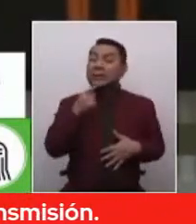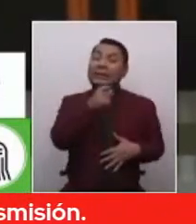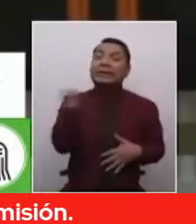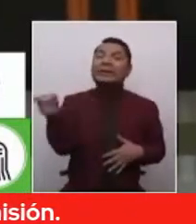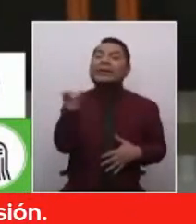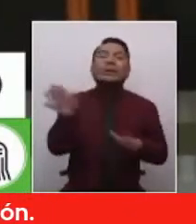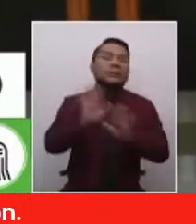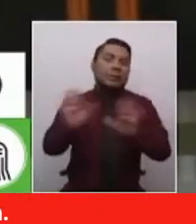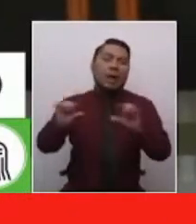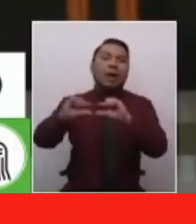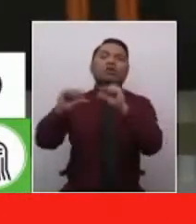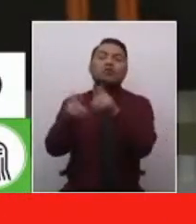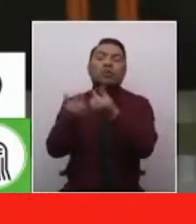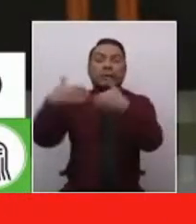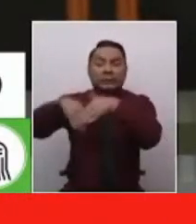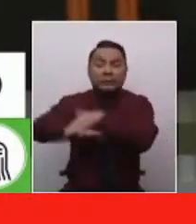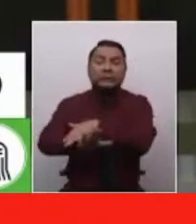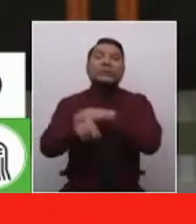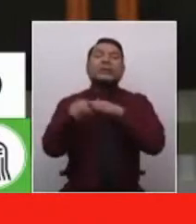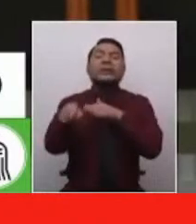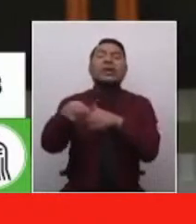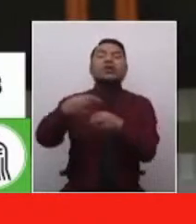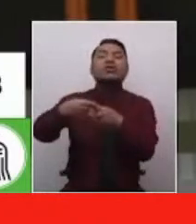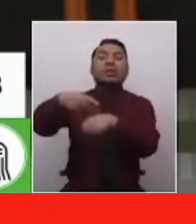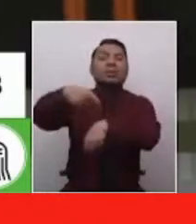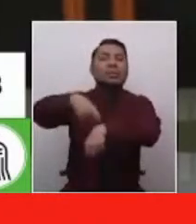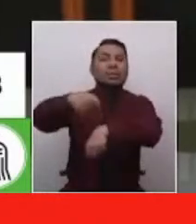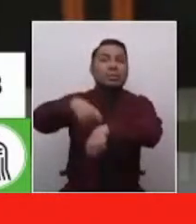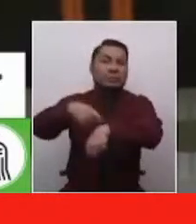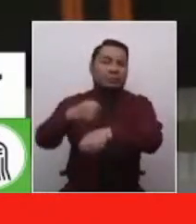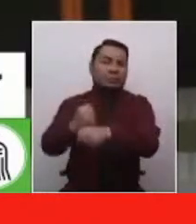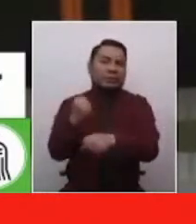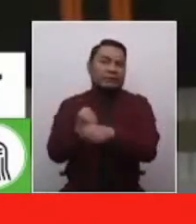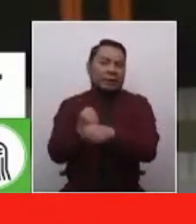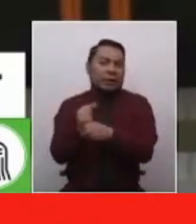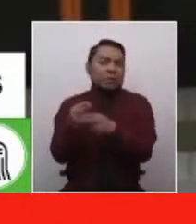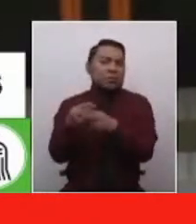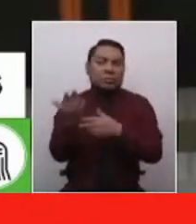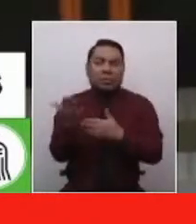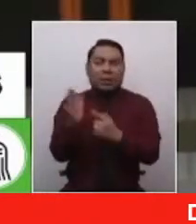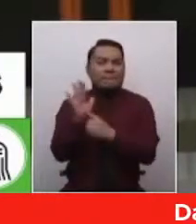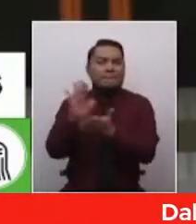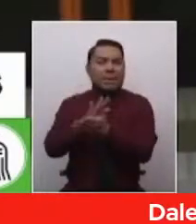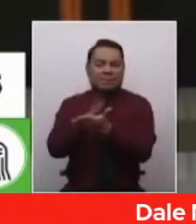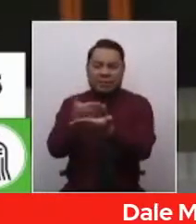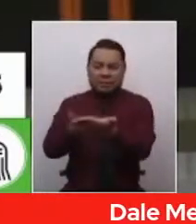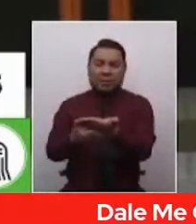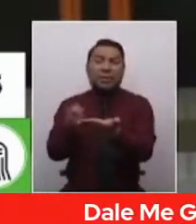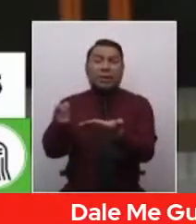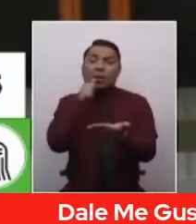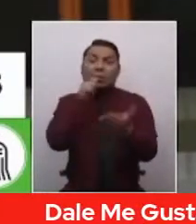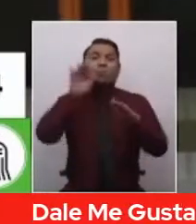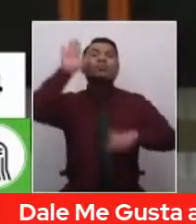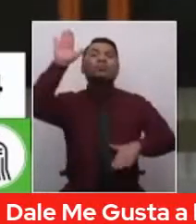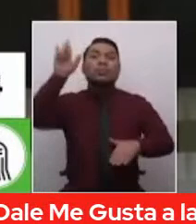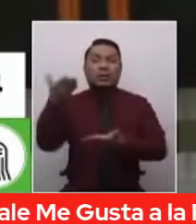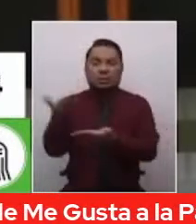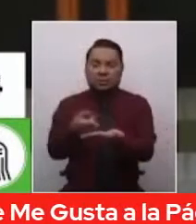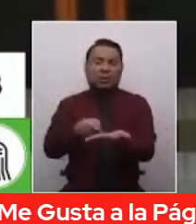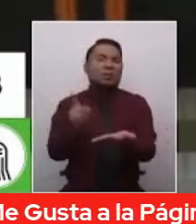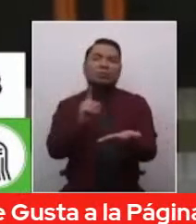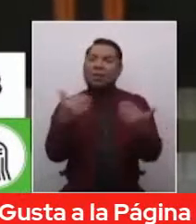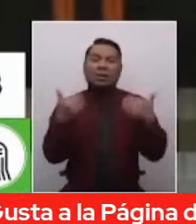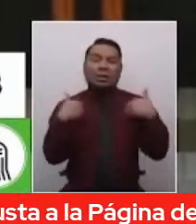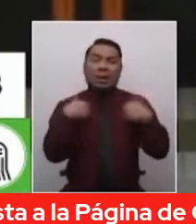esa población que ha ingresado con esa denominación y ha ingresado además con una declaración jurada indicando que no